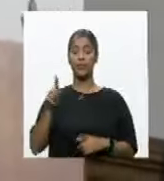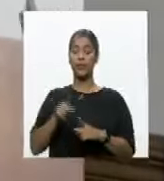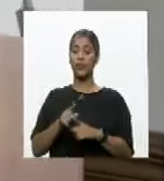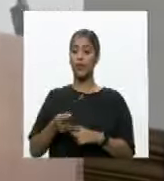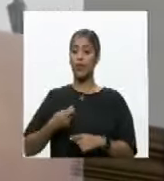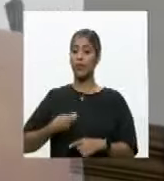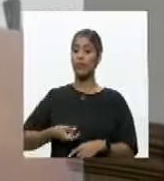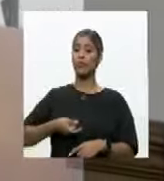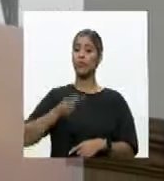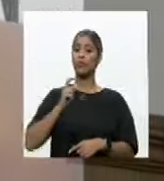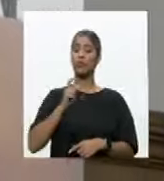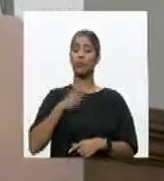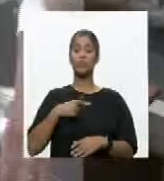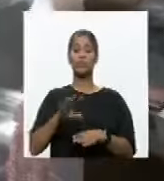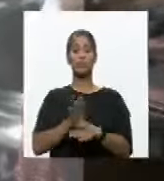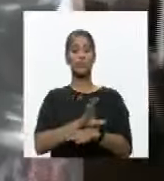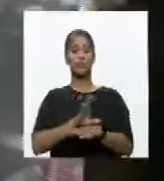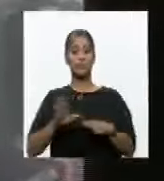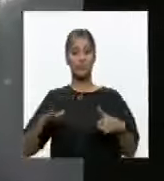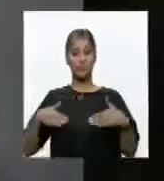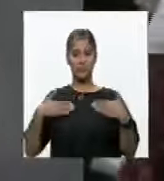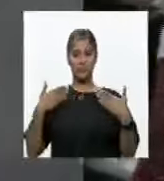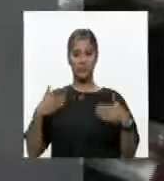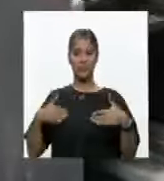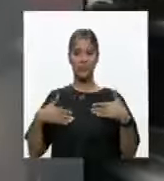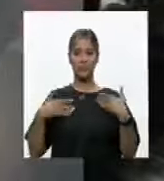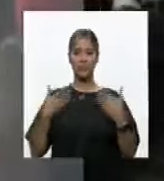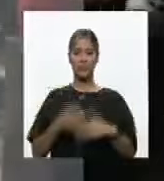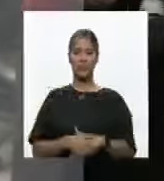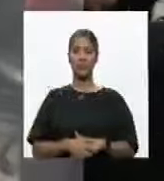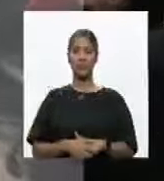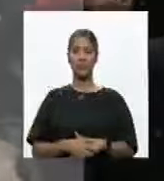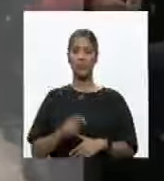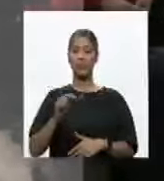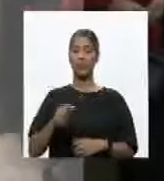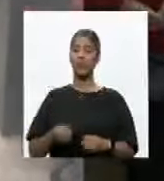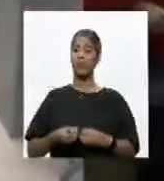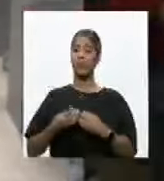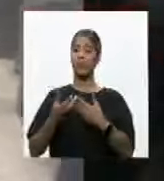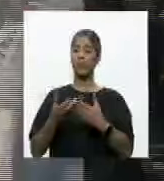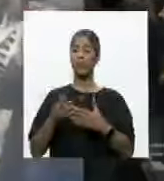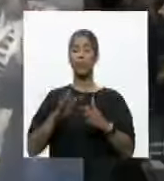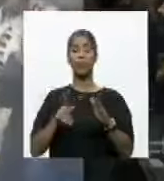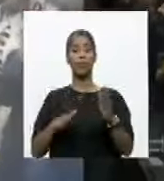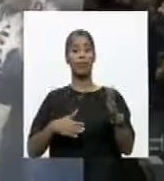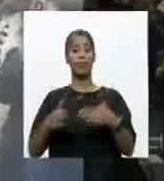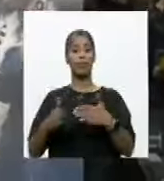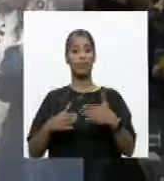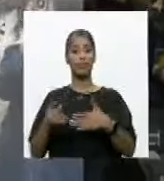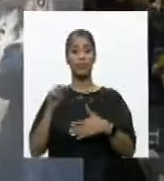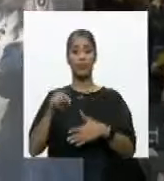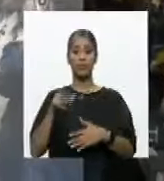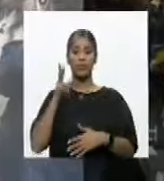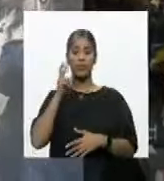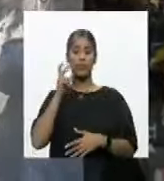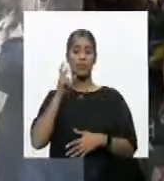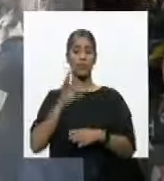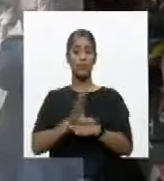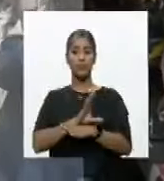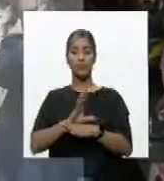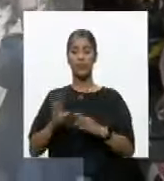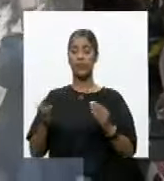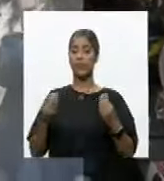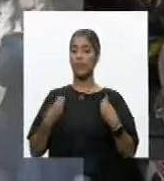palo y canta con alegría, que en Motatán los tambores ya resuenan por